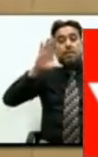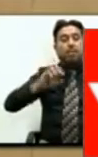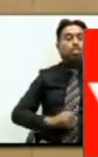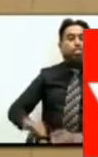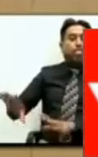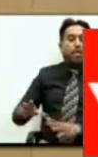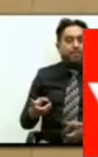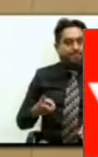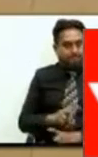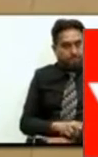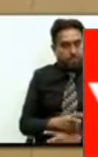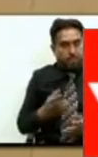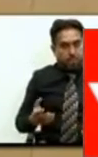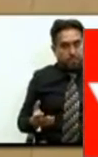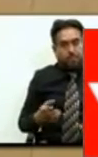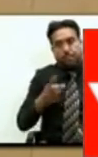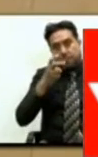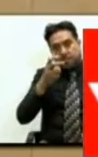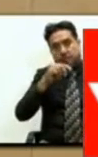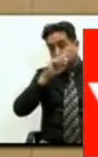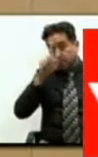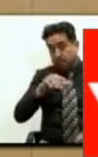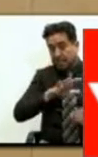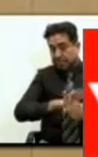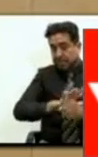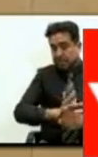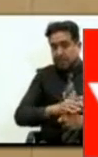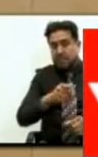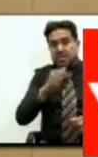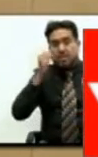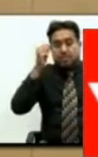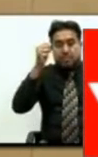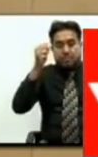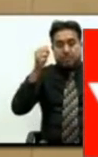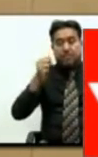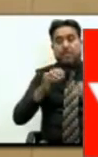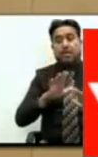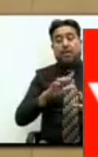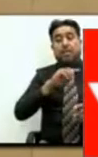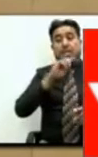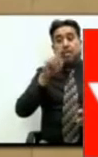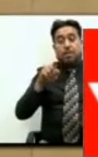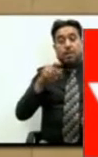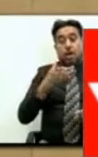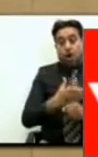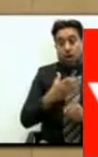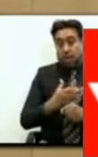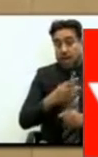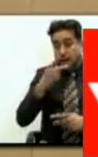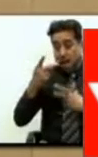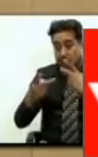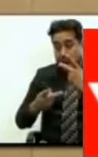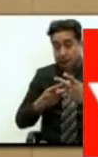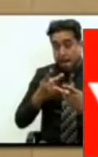la represión y la criminalización no terminó ahí porque son de terror los relatos